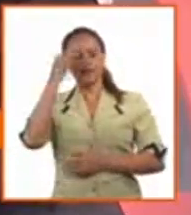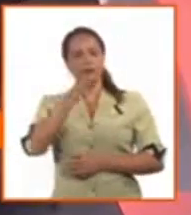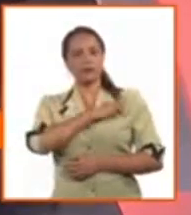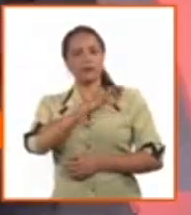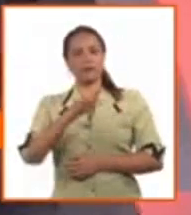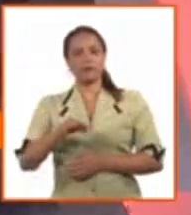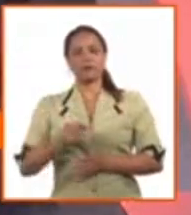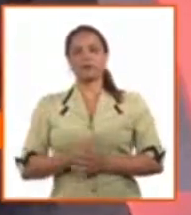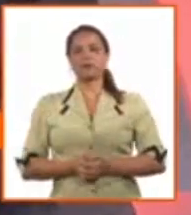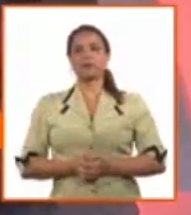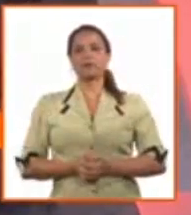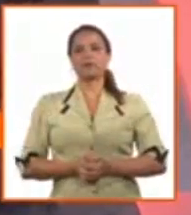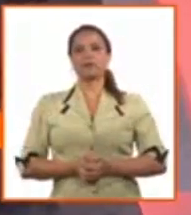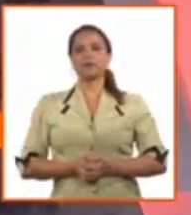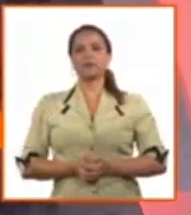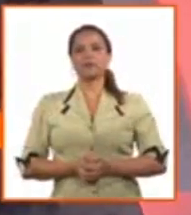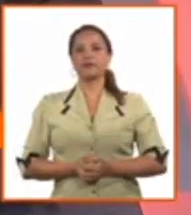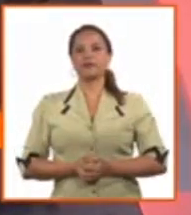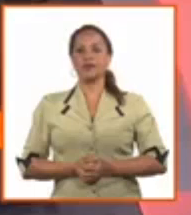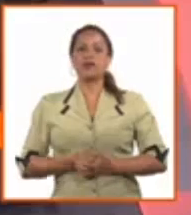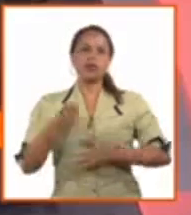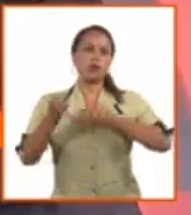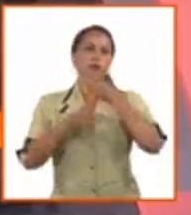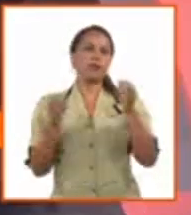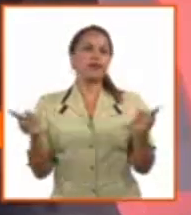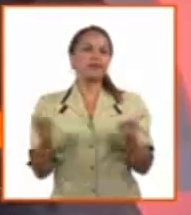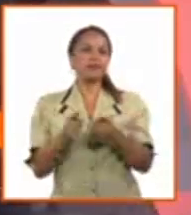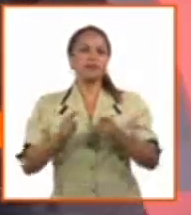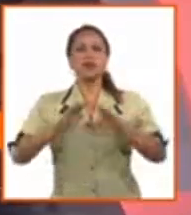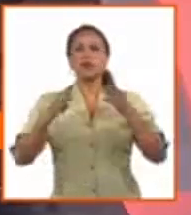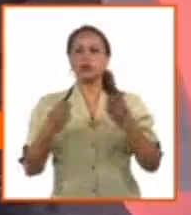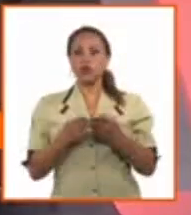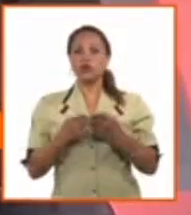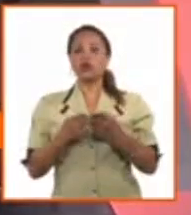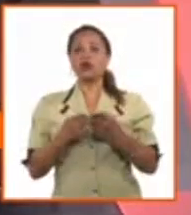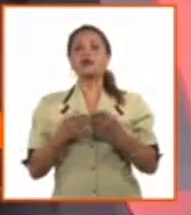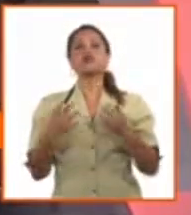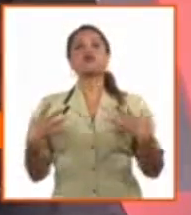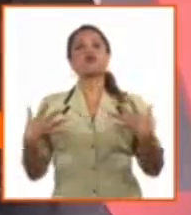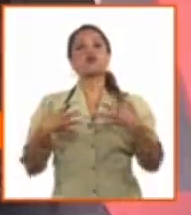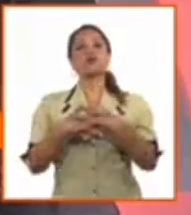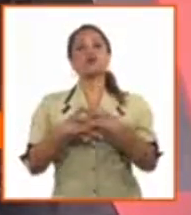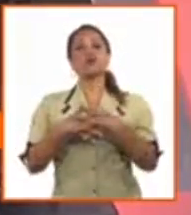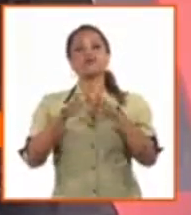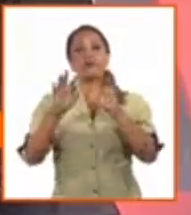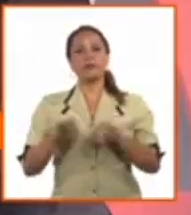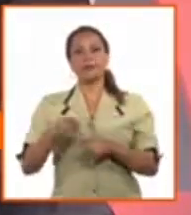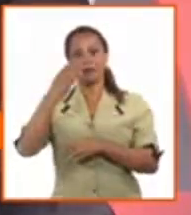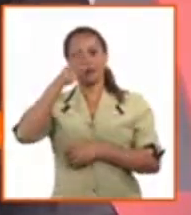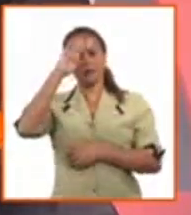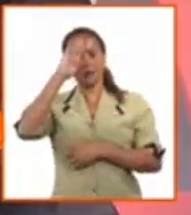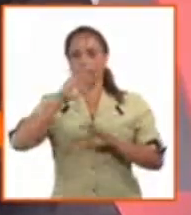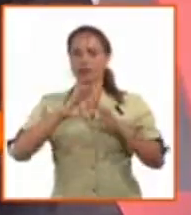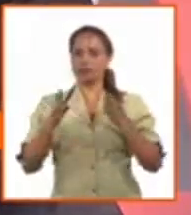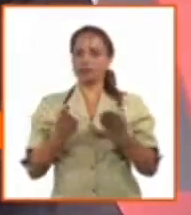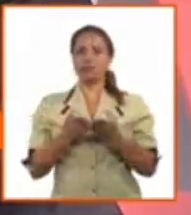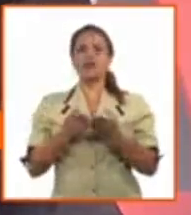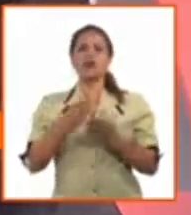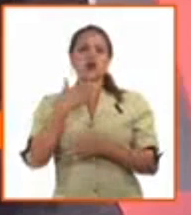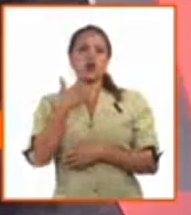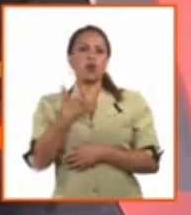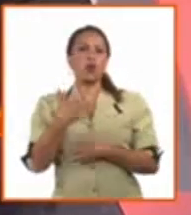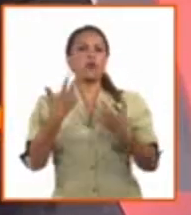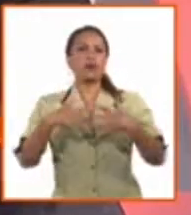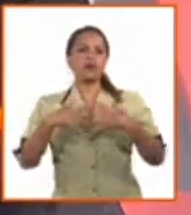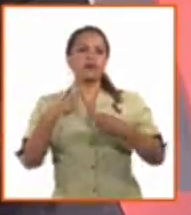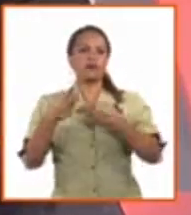invitación trataré de resumir todo lo que de alguna manera la unión informática de cuba tiene como ente articulador no y cómo